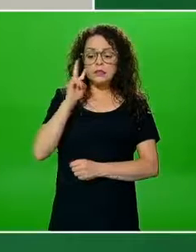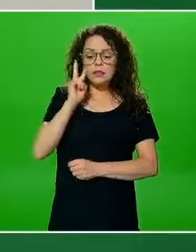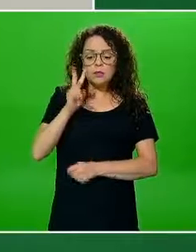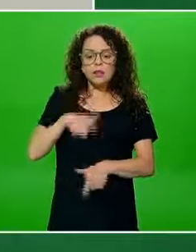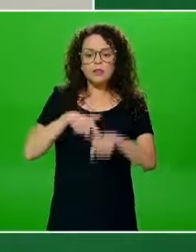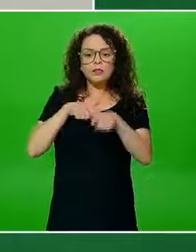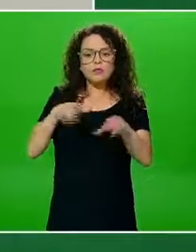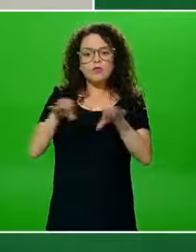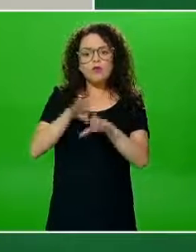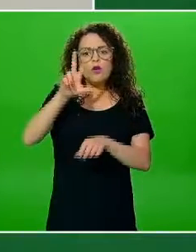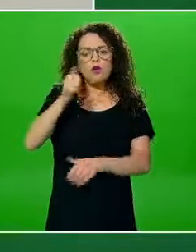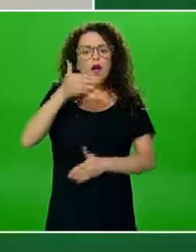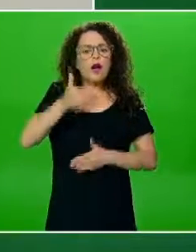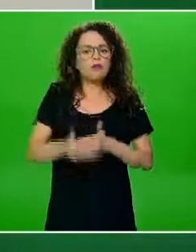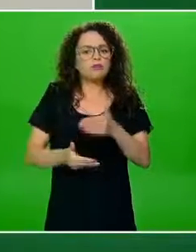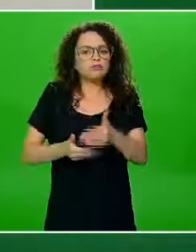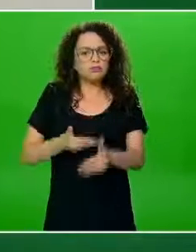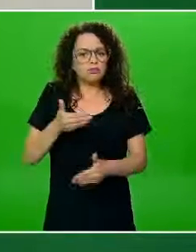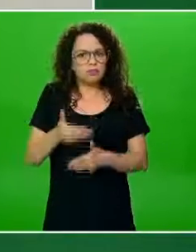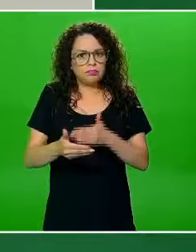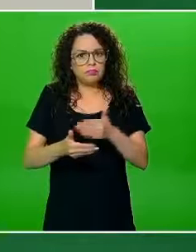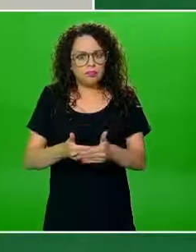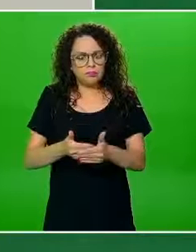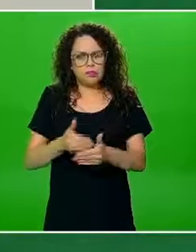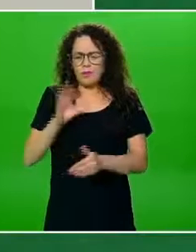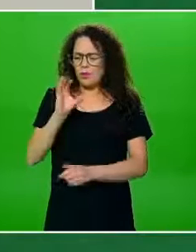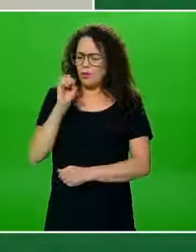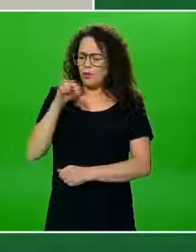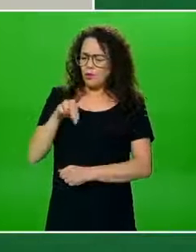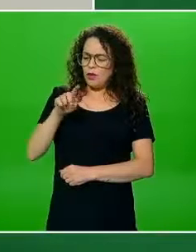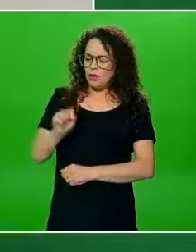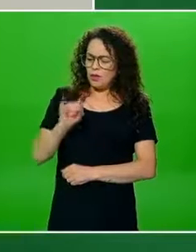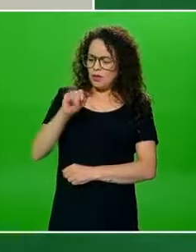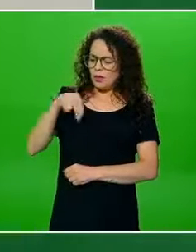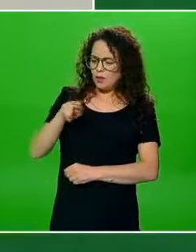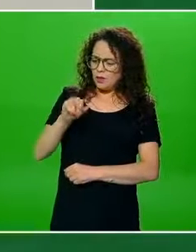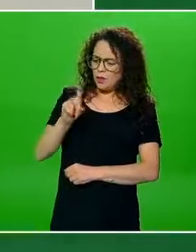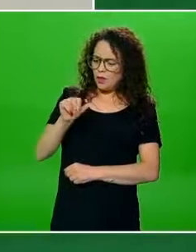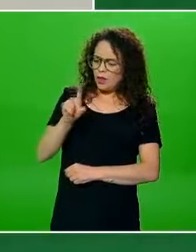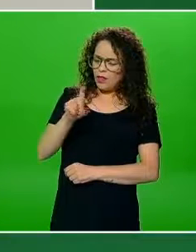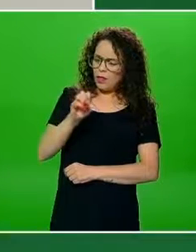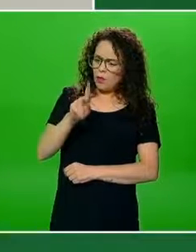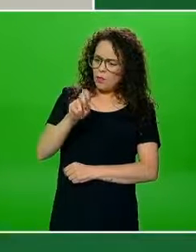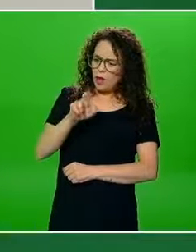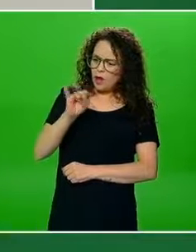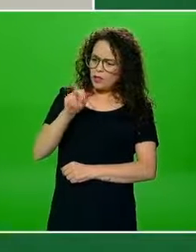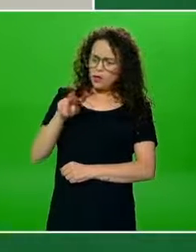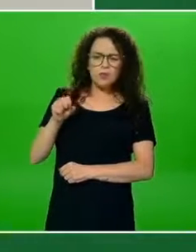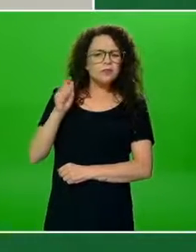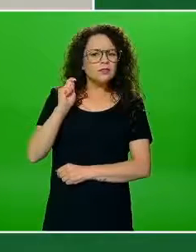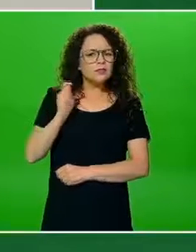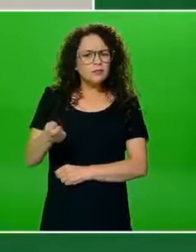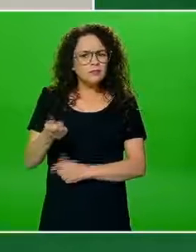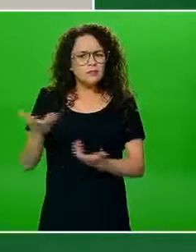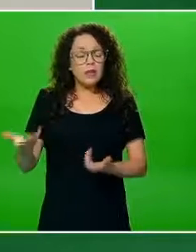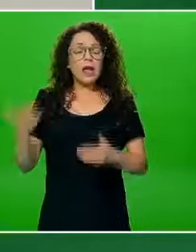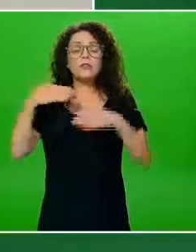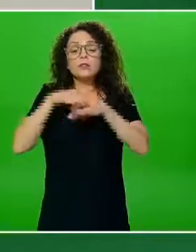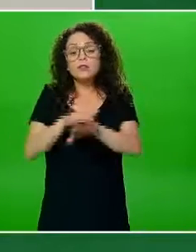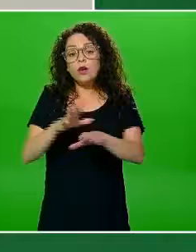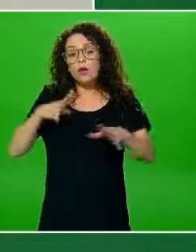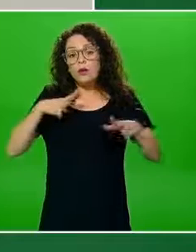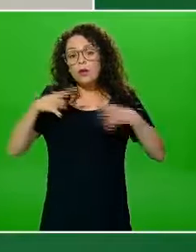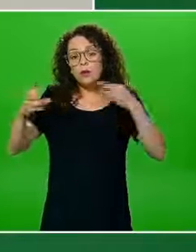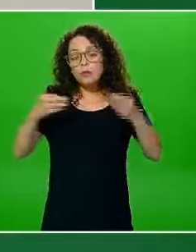de operaciones. ¿Qué quiere decir la continuidad de operaciones? Recordemos que cuando iniciamos con la respuesta a la pandemia a principios del